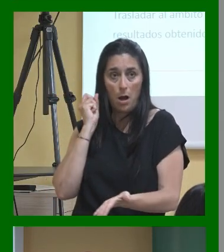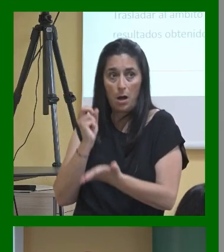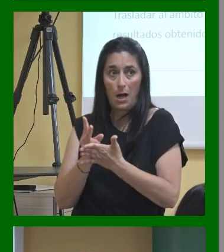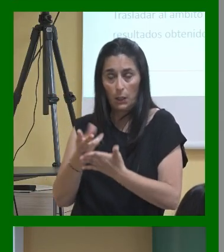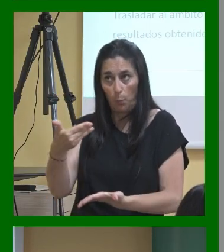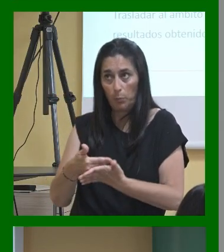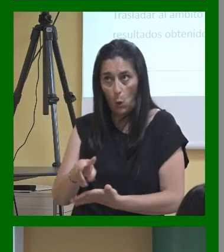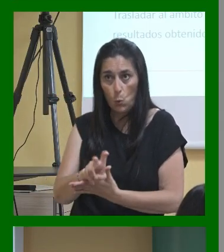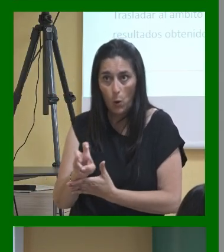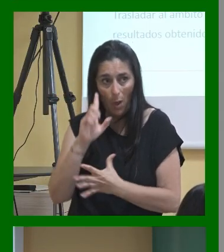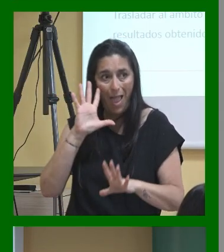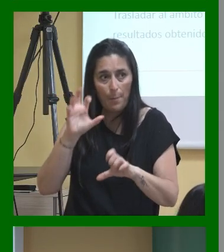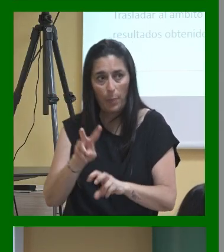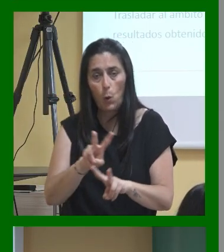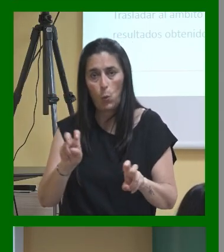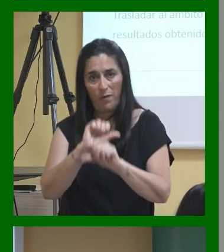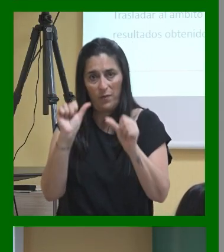es una forma de aprender. Y gracias.